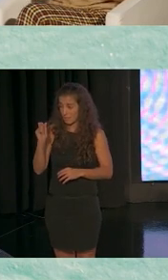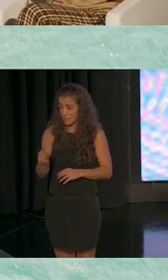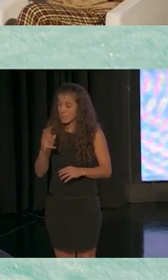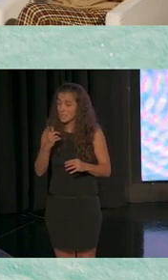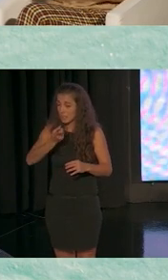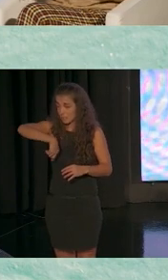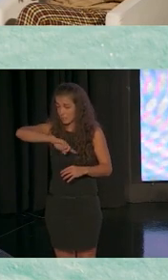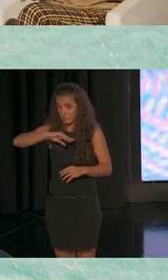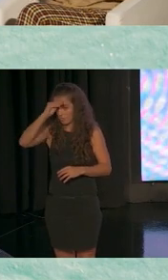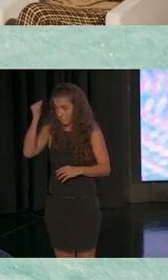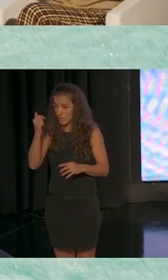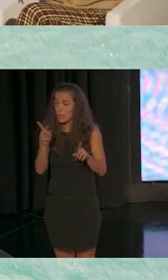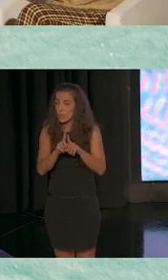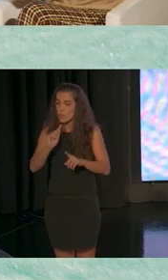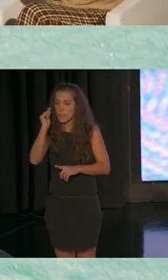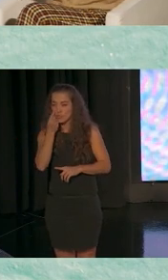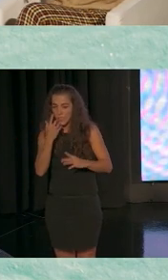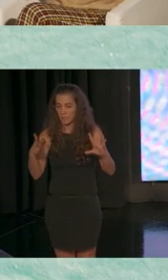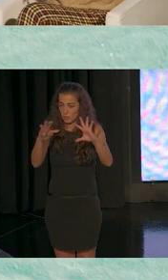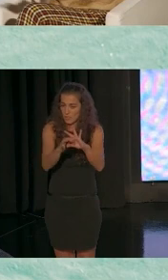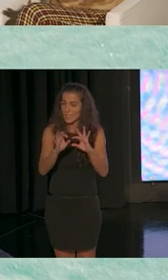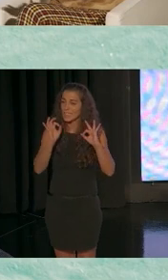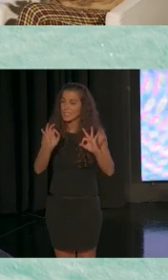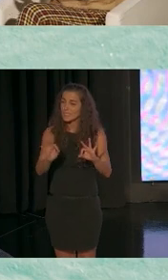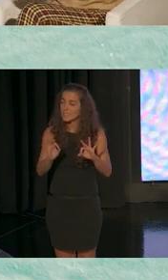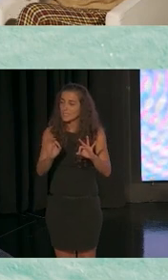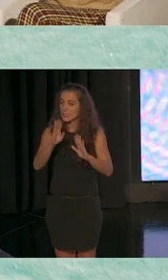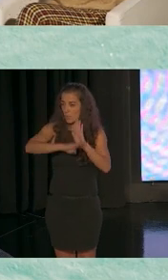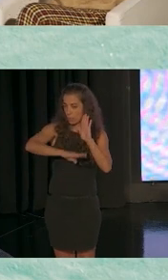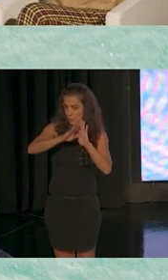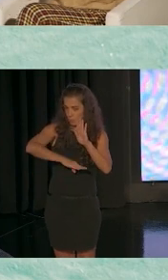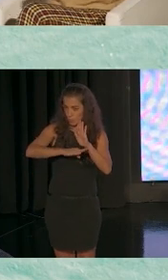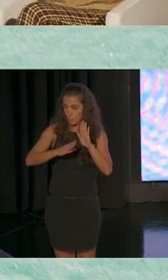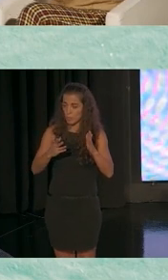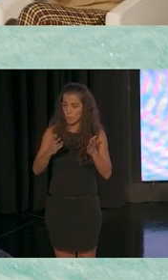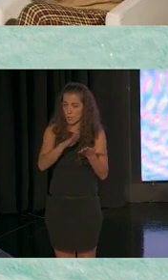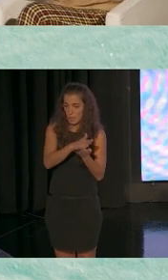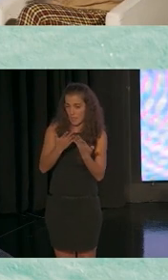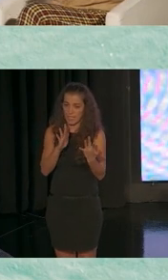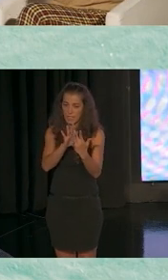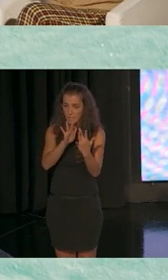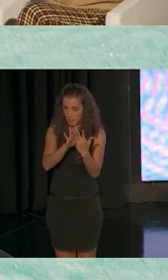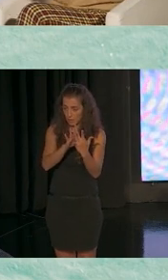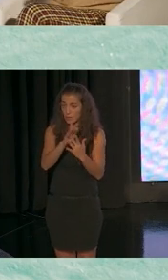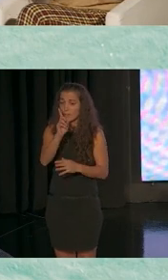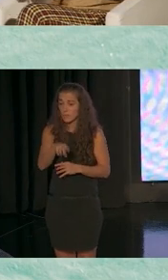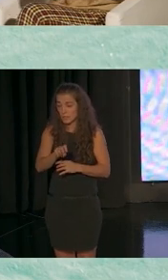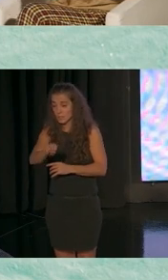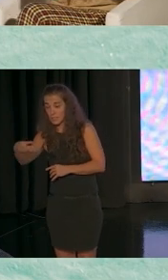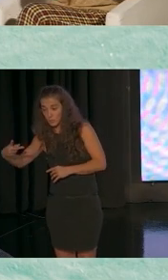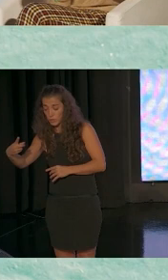una determinada novedad que uno introduzca en un programa de intervención y un cierto resultado una